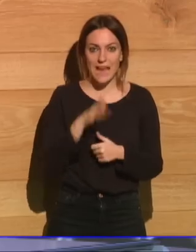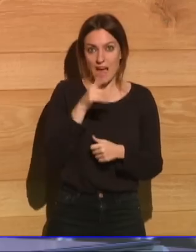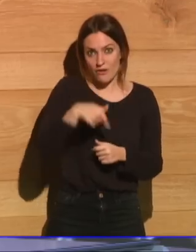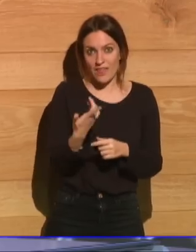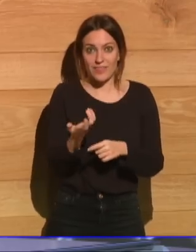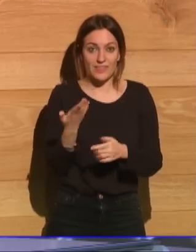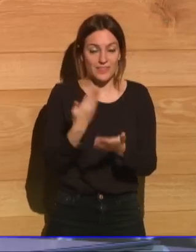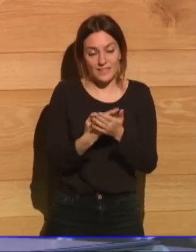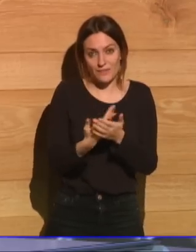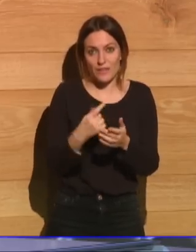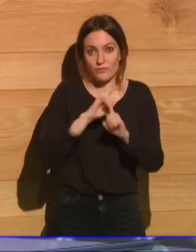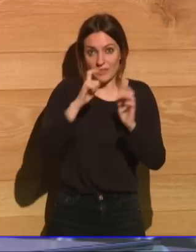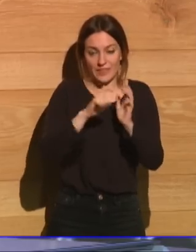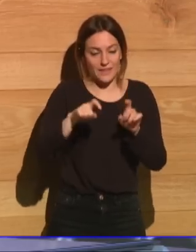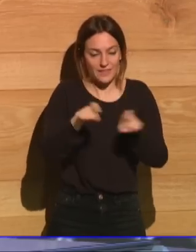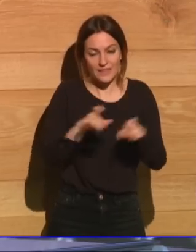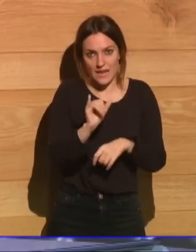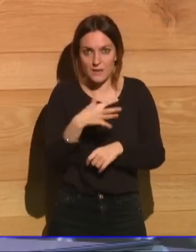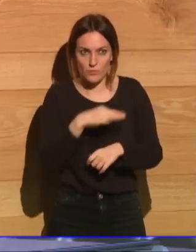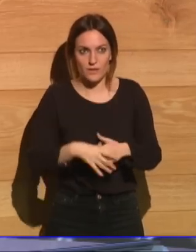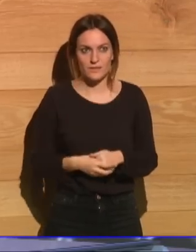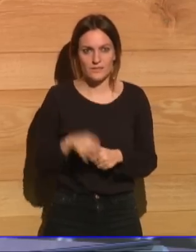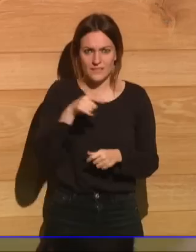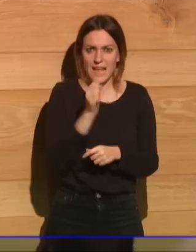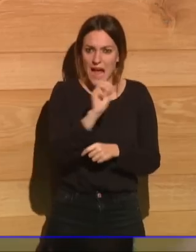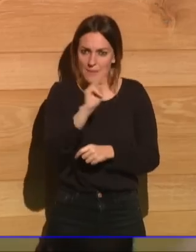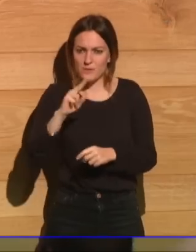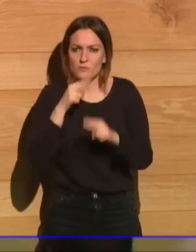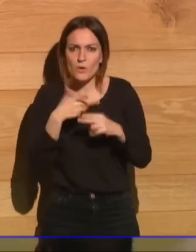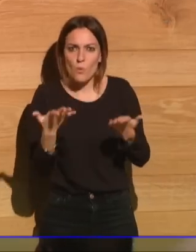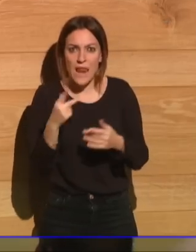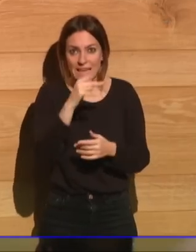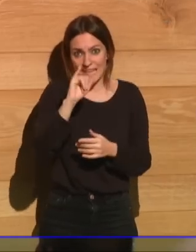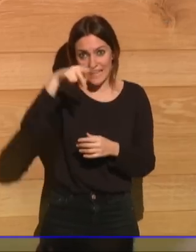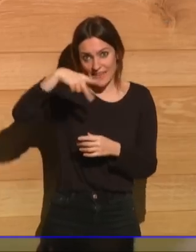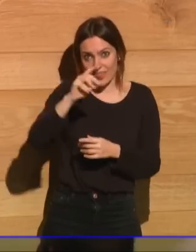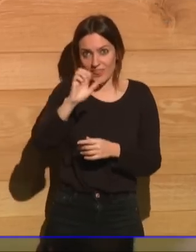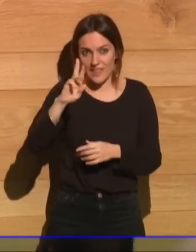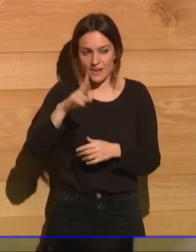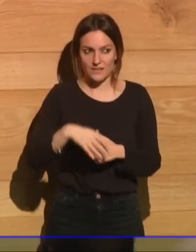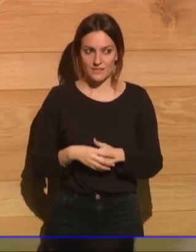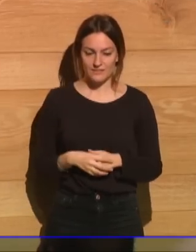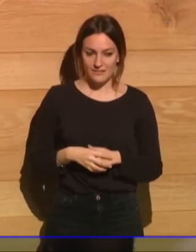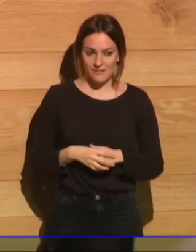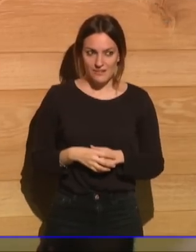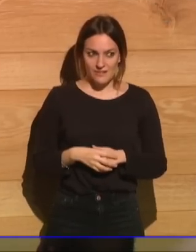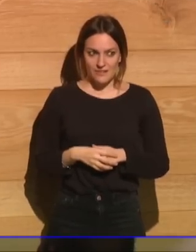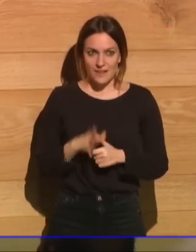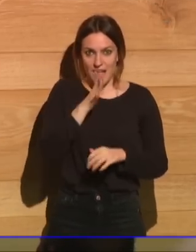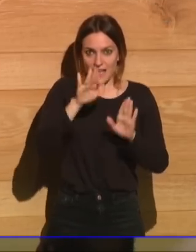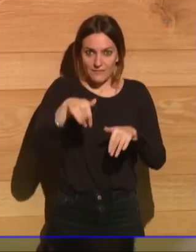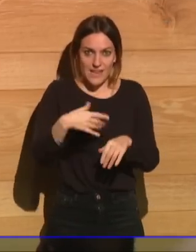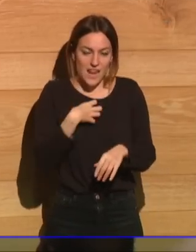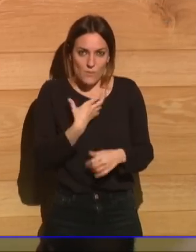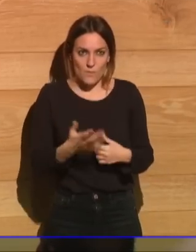famoso Clave. ¿Cómo se llama la aplicación Kinder? Eso es. Porque hasta el final no... Bueno,